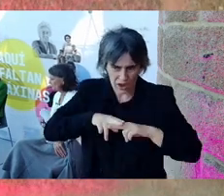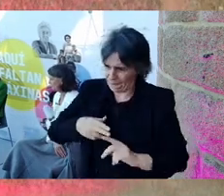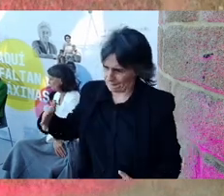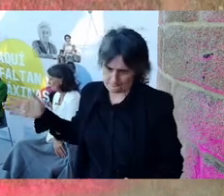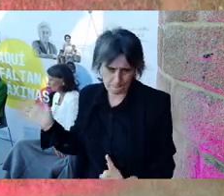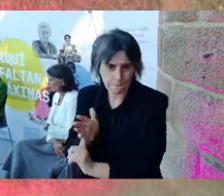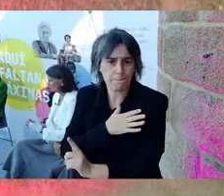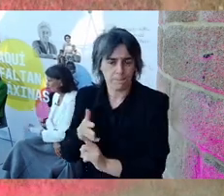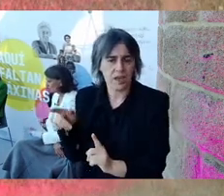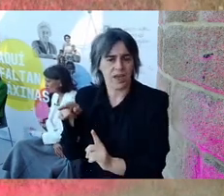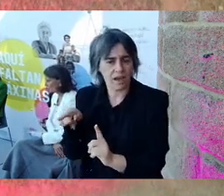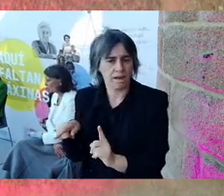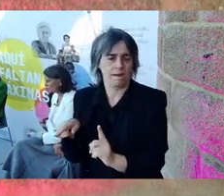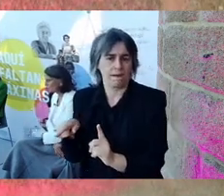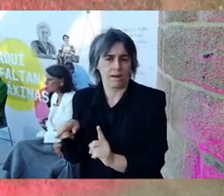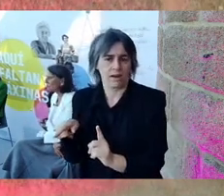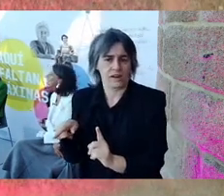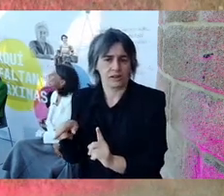pega a su mujer.